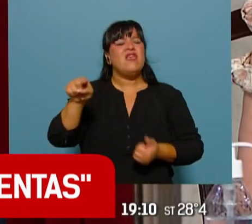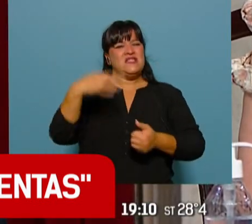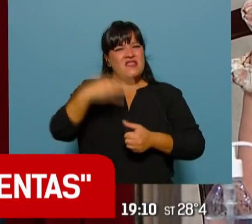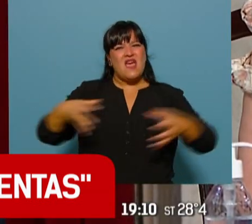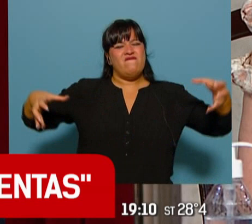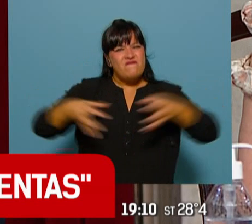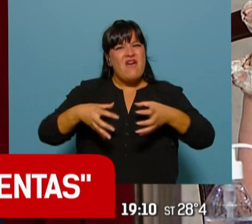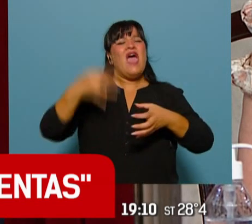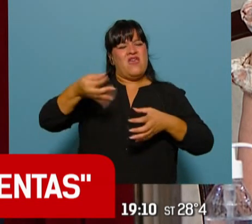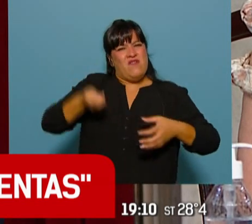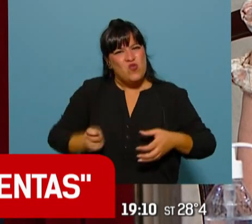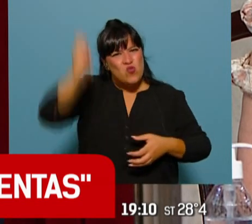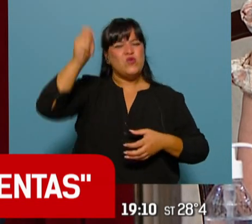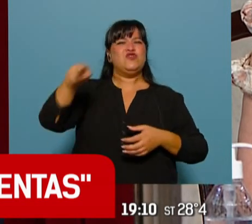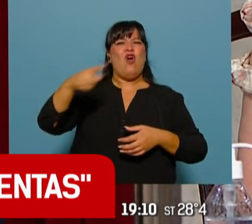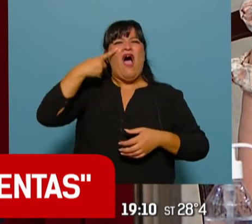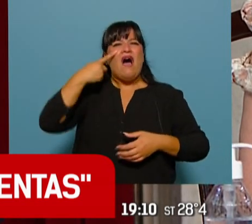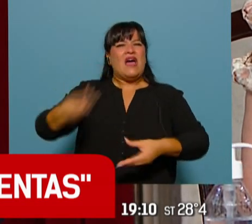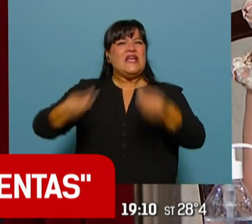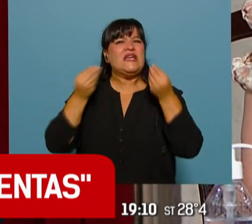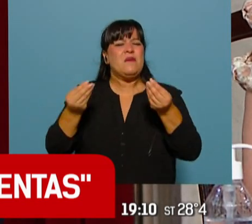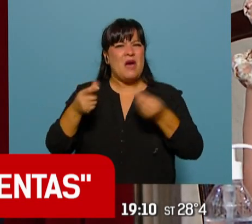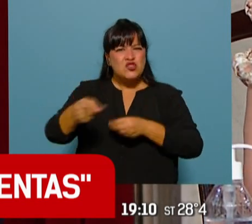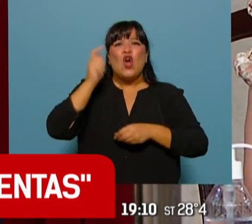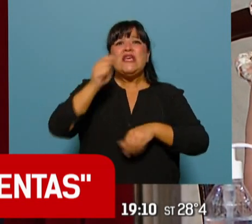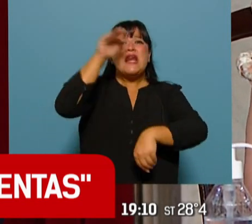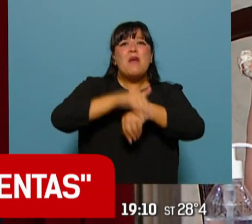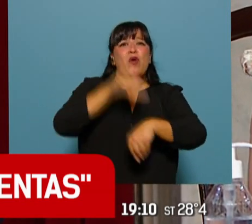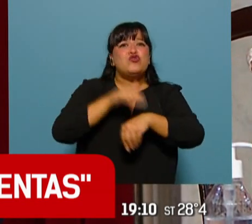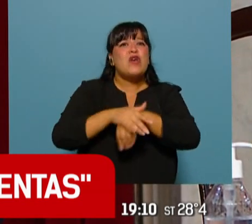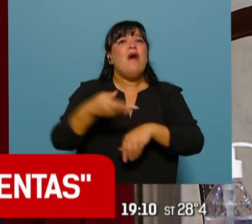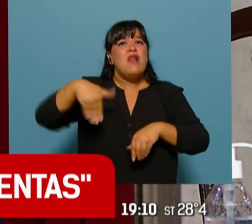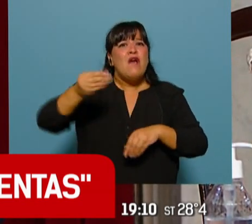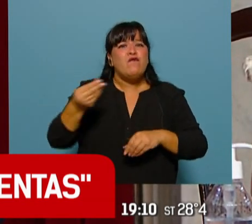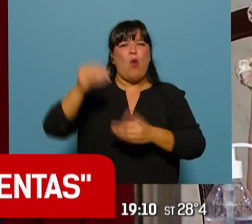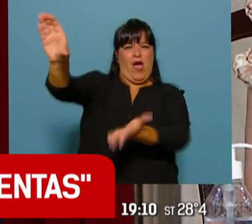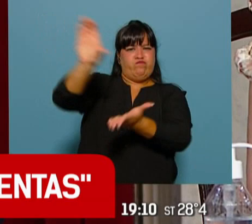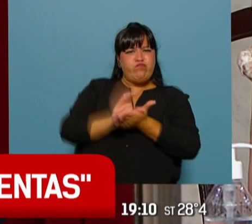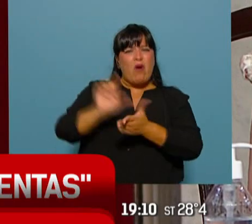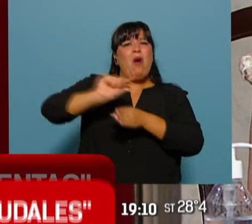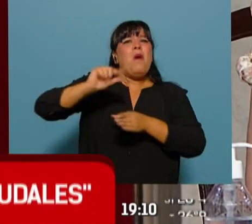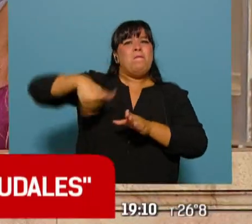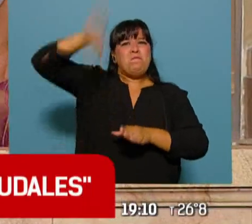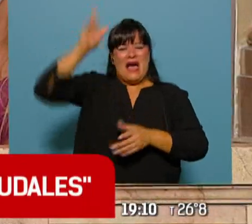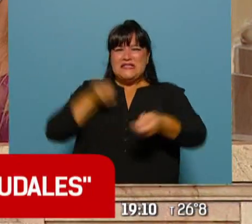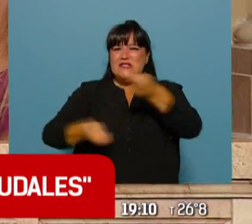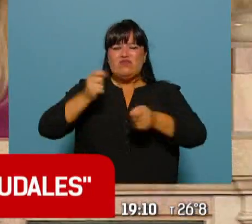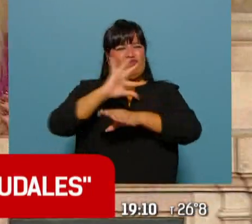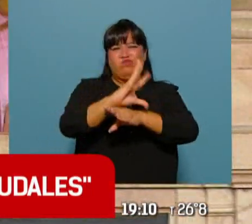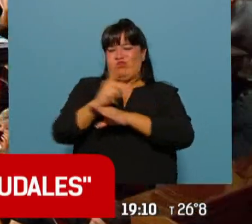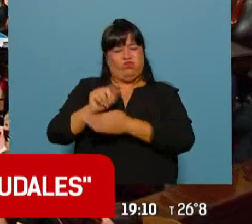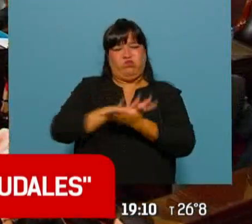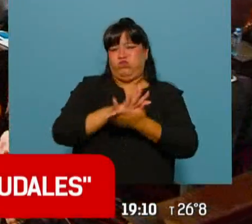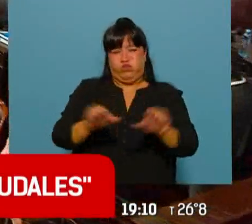inicien querella criminal tendiente a determinar quiénes han sido los autores y partícipes de la mayor administración